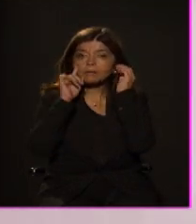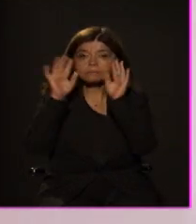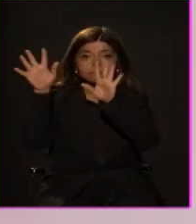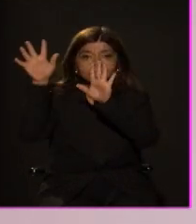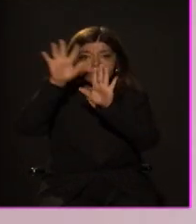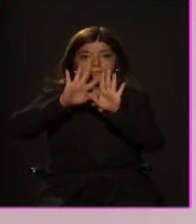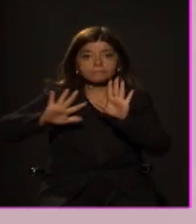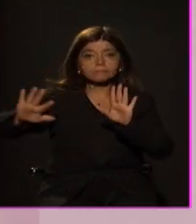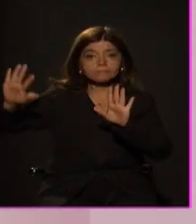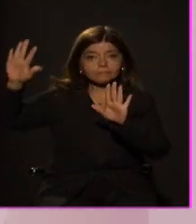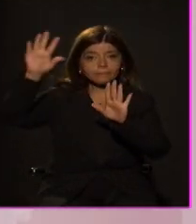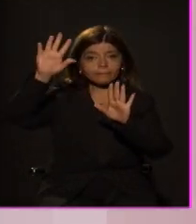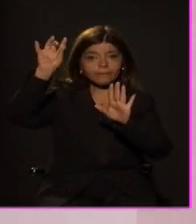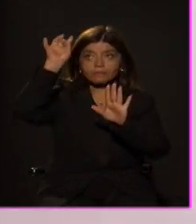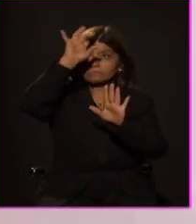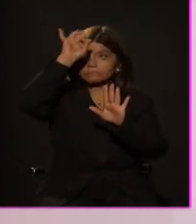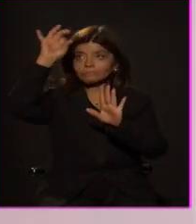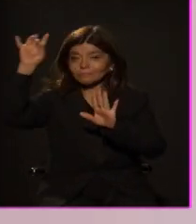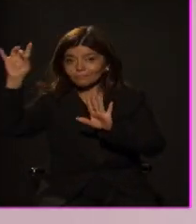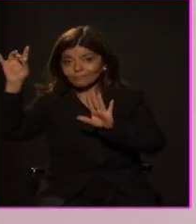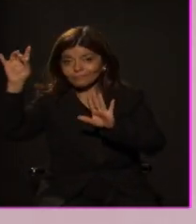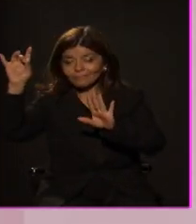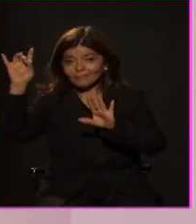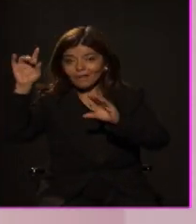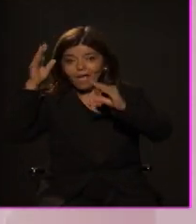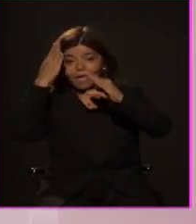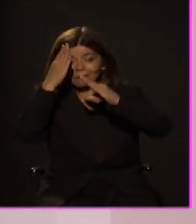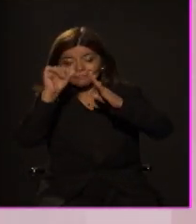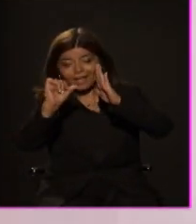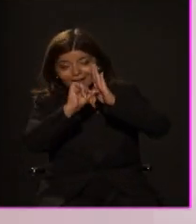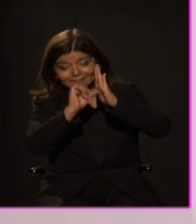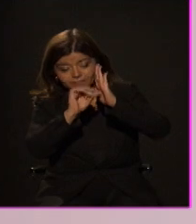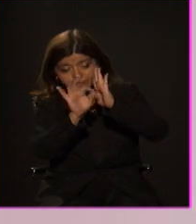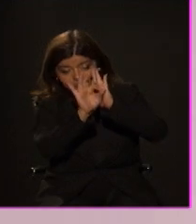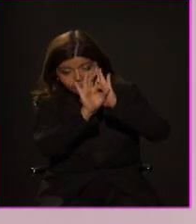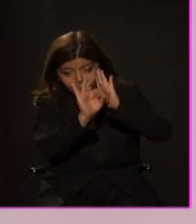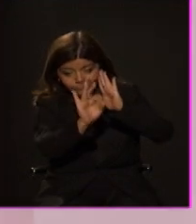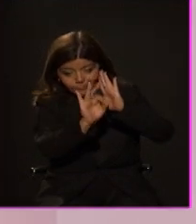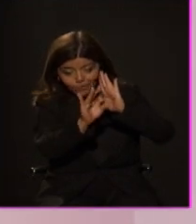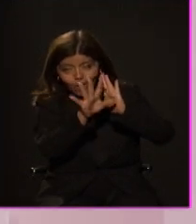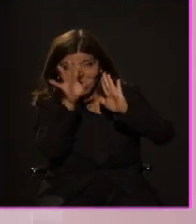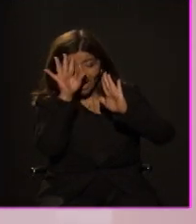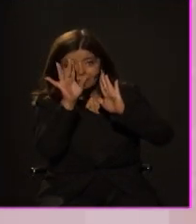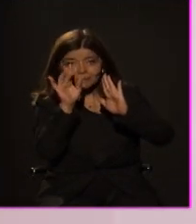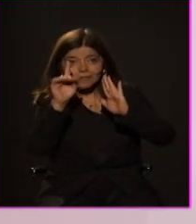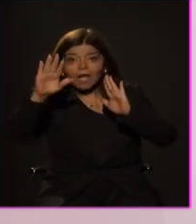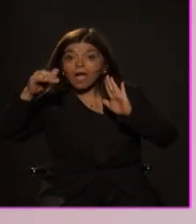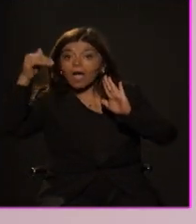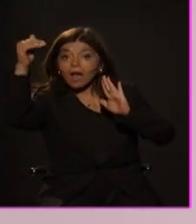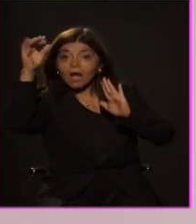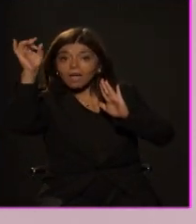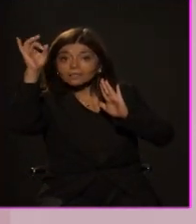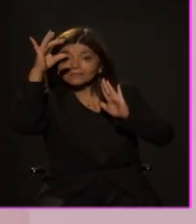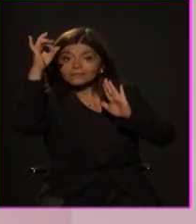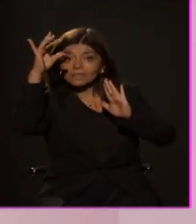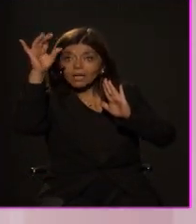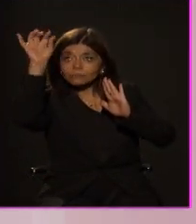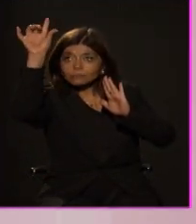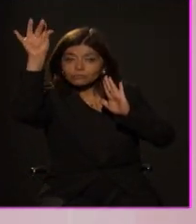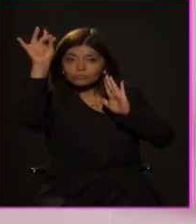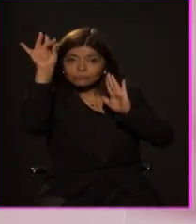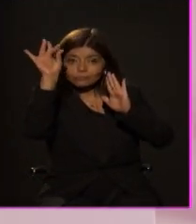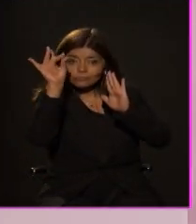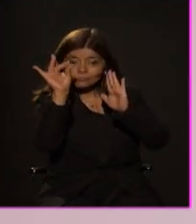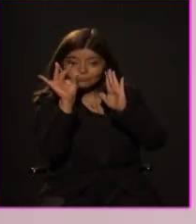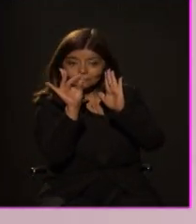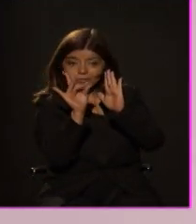disco alrededor de un agujero negro supermasivo en el centro de una galaxia, y allá se ve una estrella que por mala suerte se está acercando al agujero negro. ¿Y